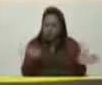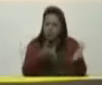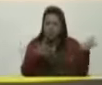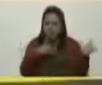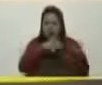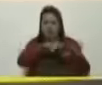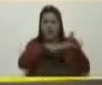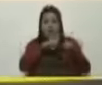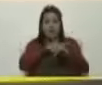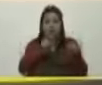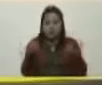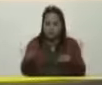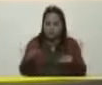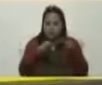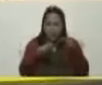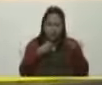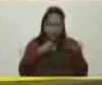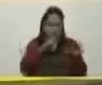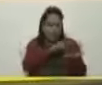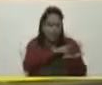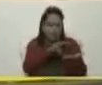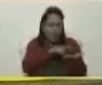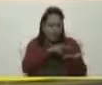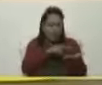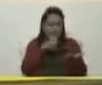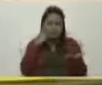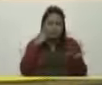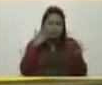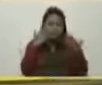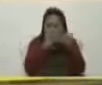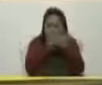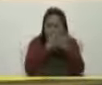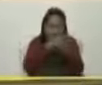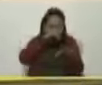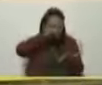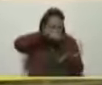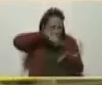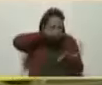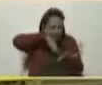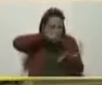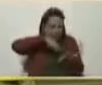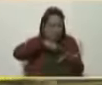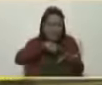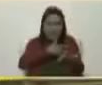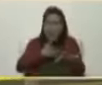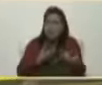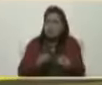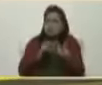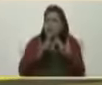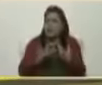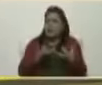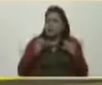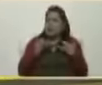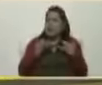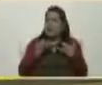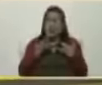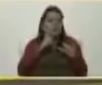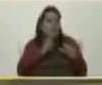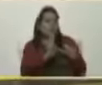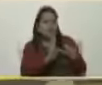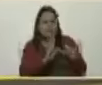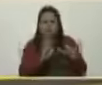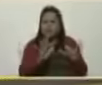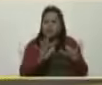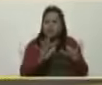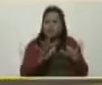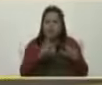Pero cuando me dieron el papel, yo las letras se me confundían y yo quería como expresar yo misma, pero no era que yo